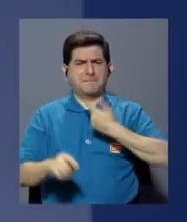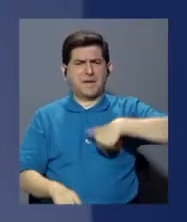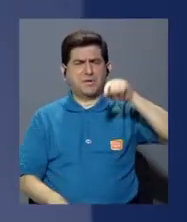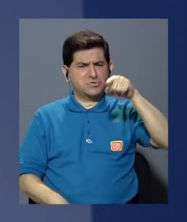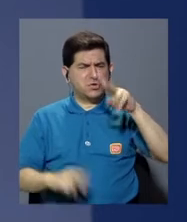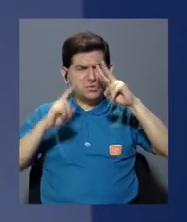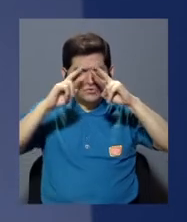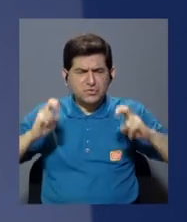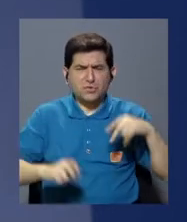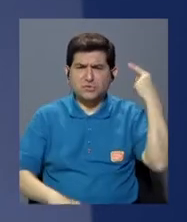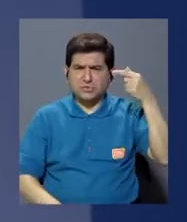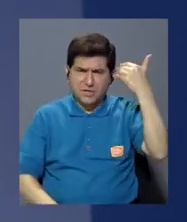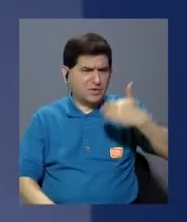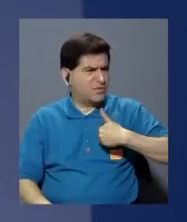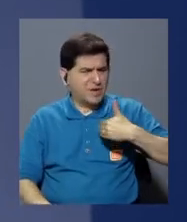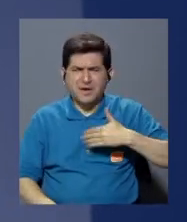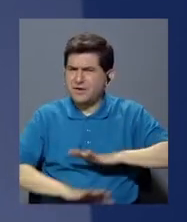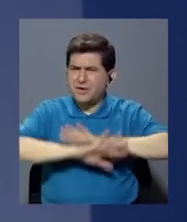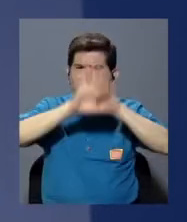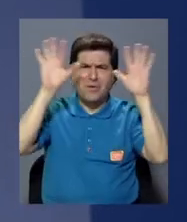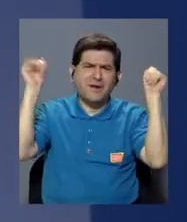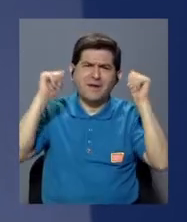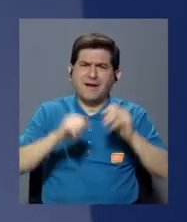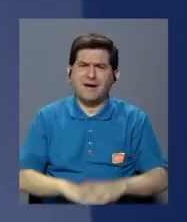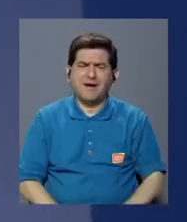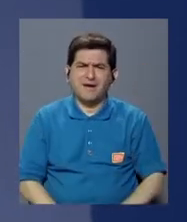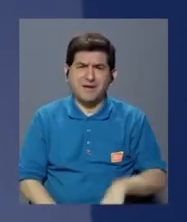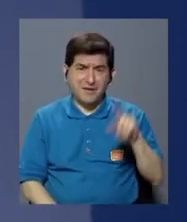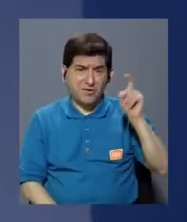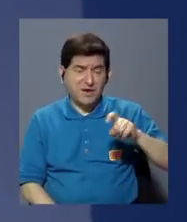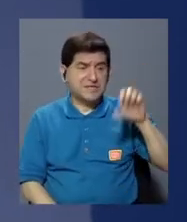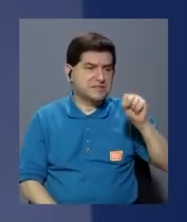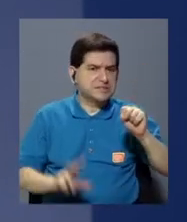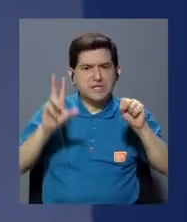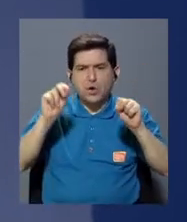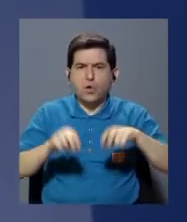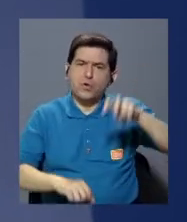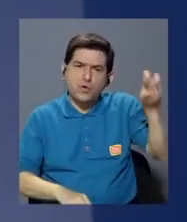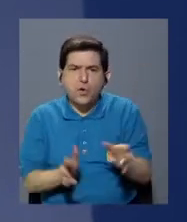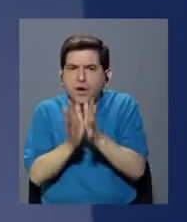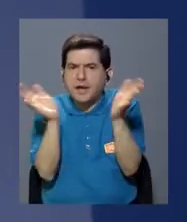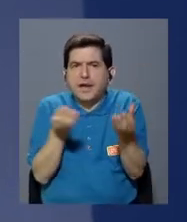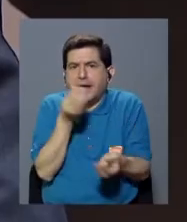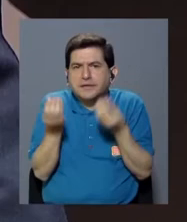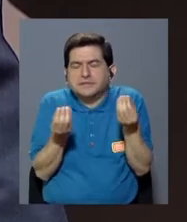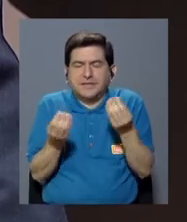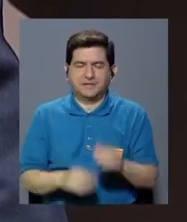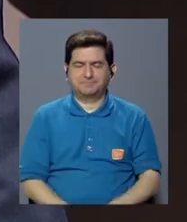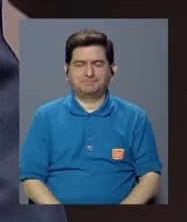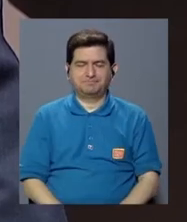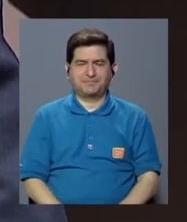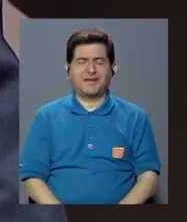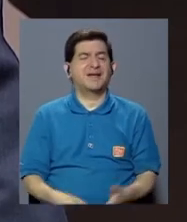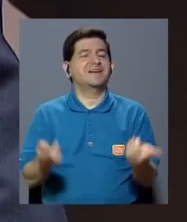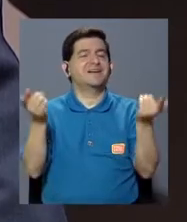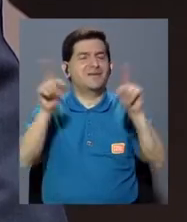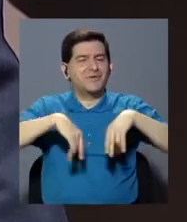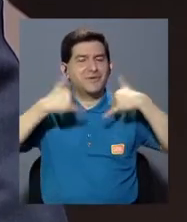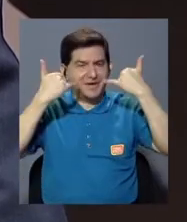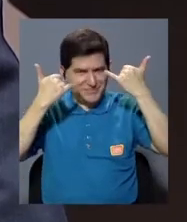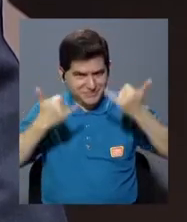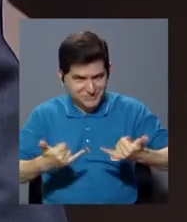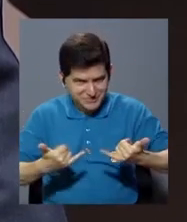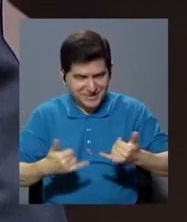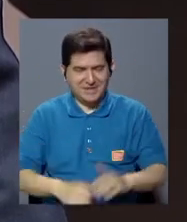pero si hacemos esa lectura, ¿el Estado no tiene claro qué es lo que debe ir o no ir en el transporte público? Precisamente lo que